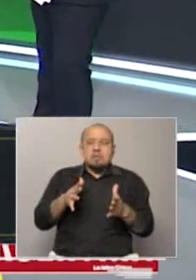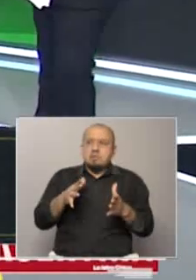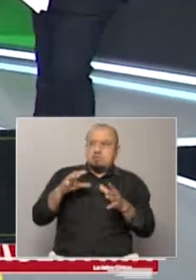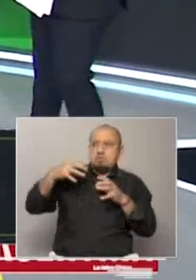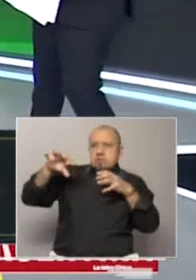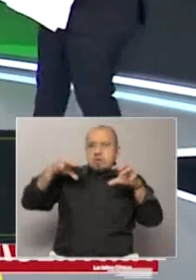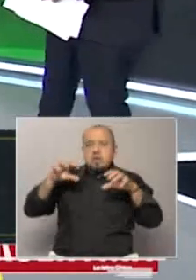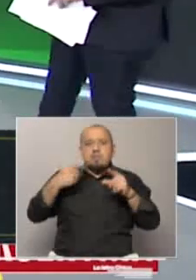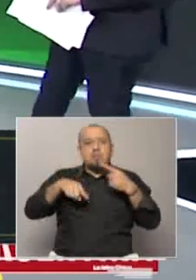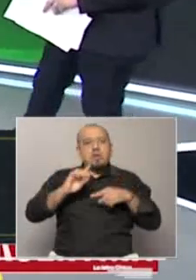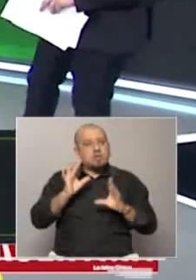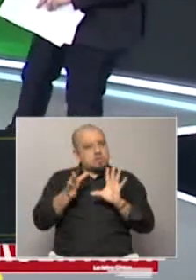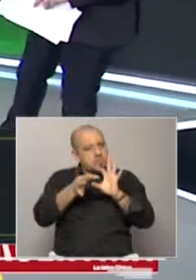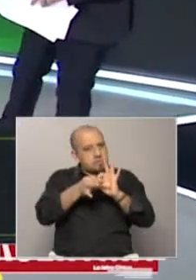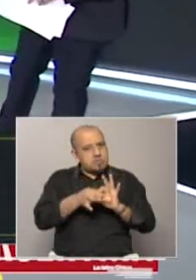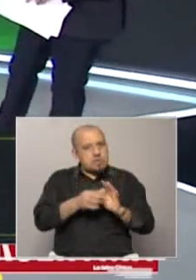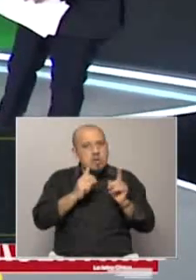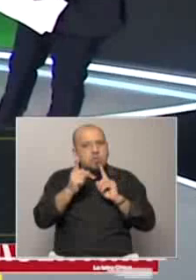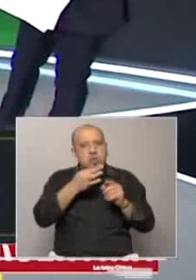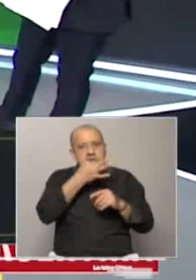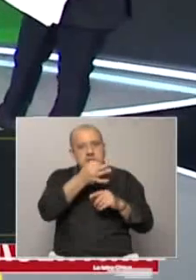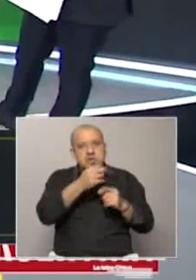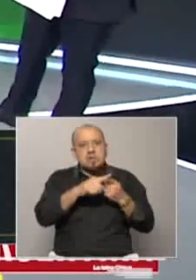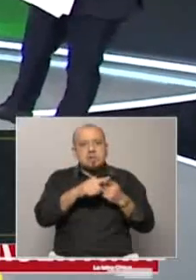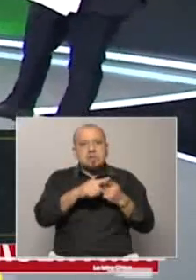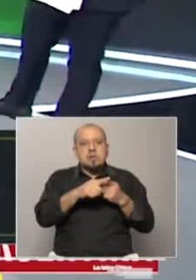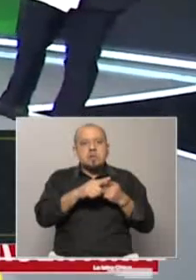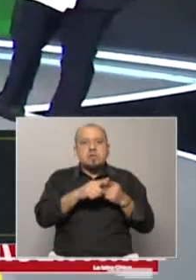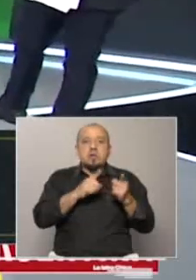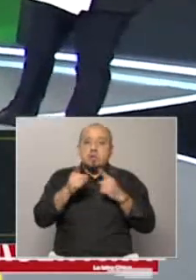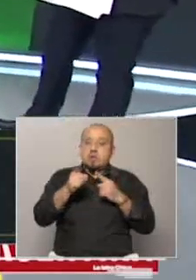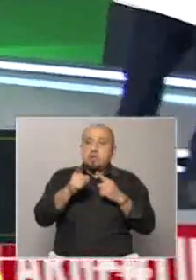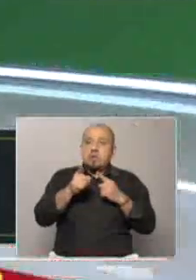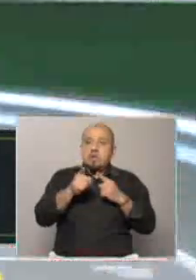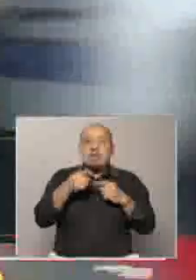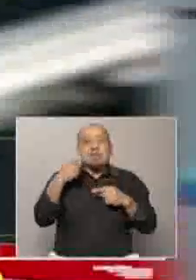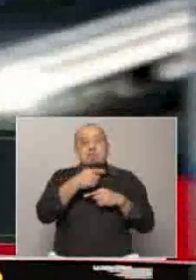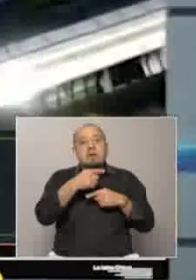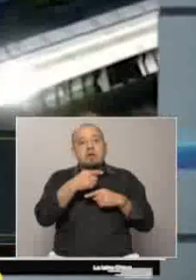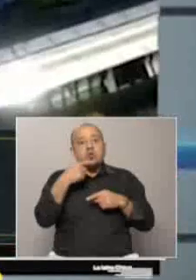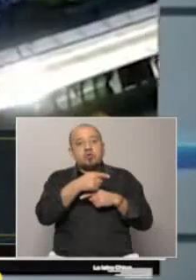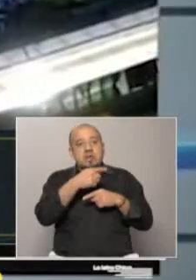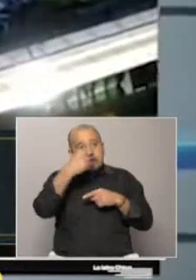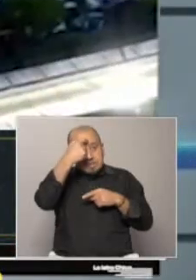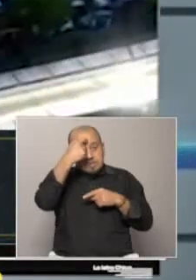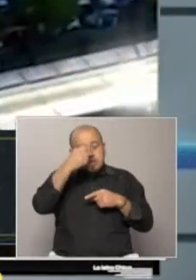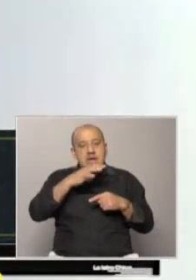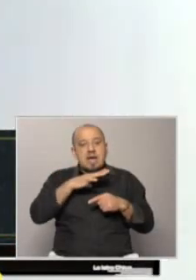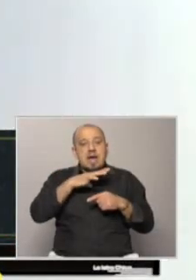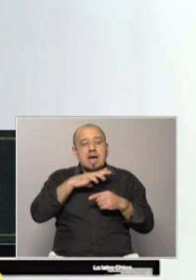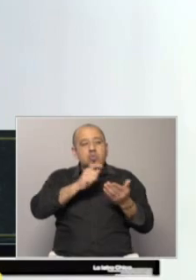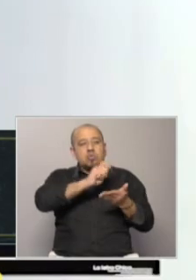dispersos, pero se unifican en algunos discursos. Uno es el discurso anticiencia. Hay un dibujo de Tute